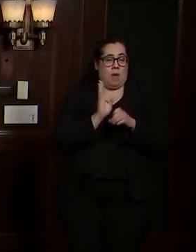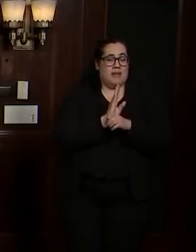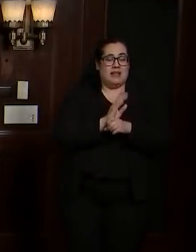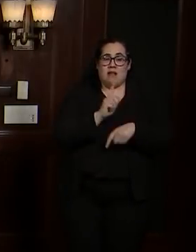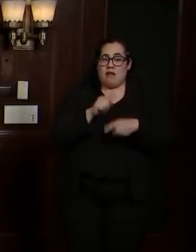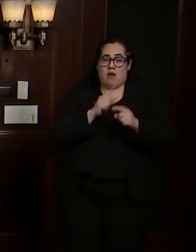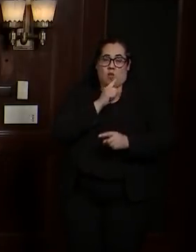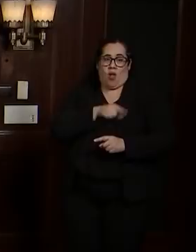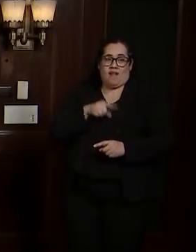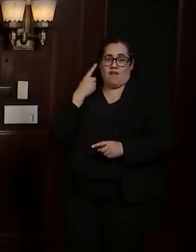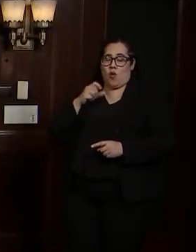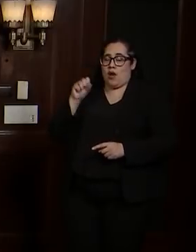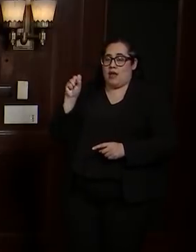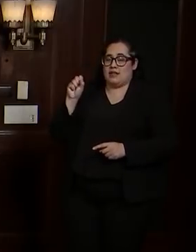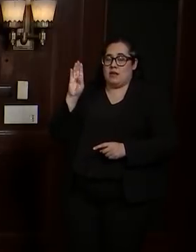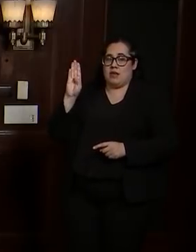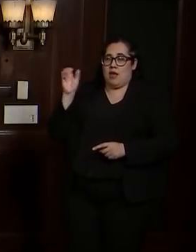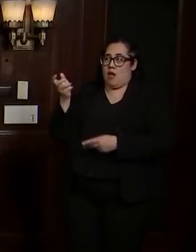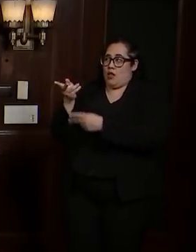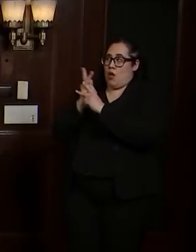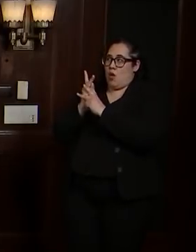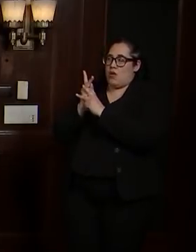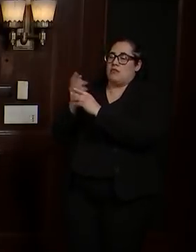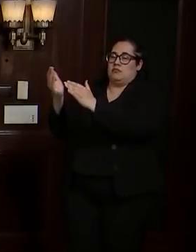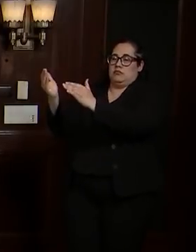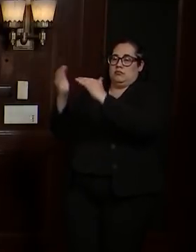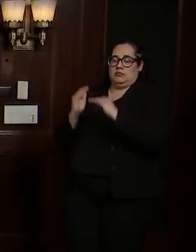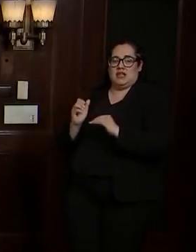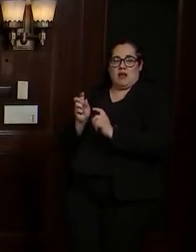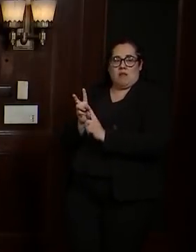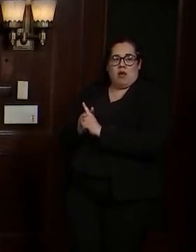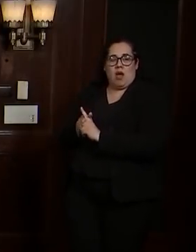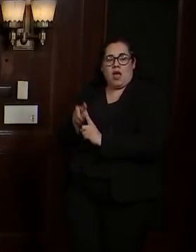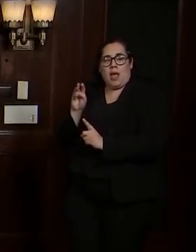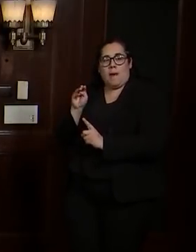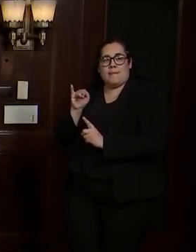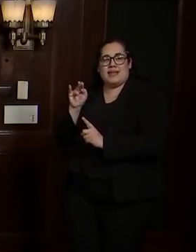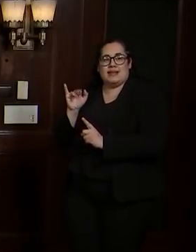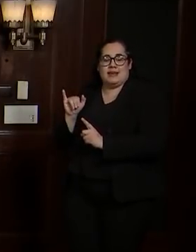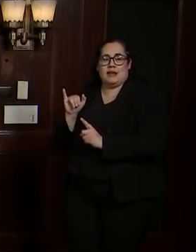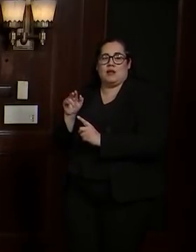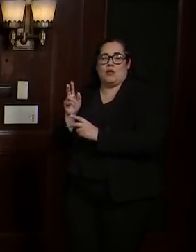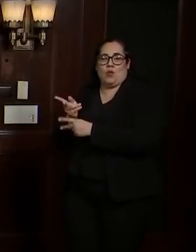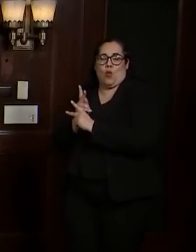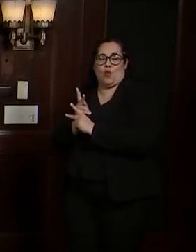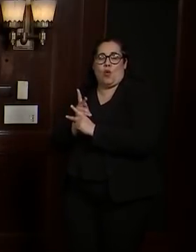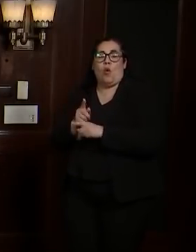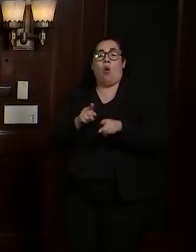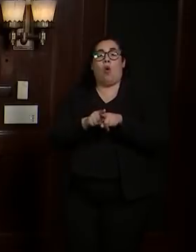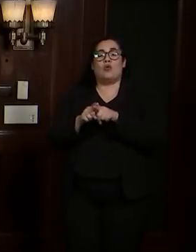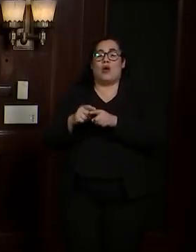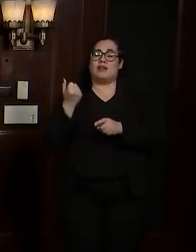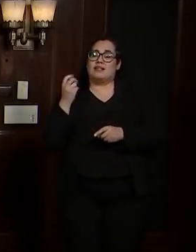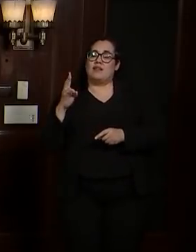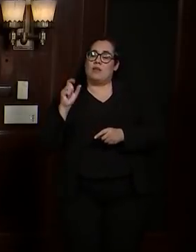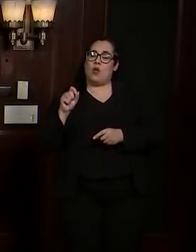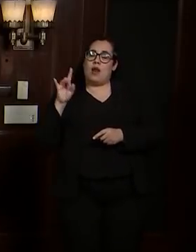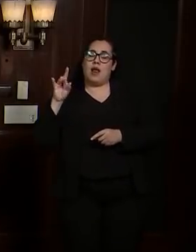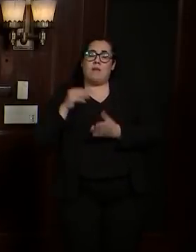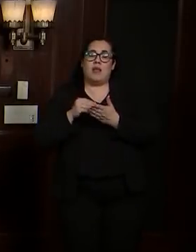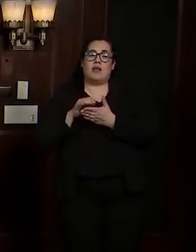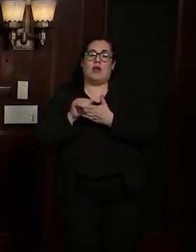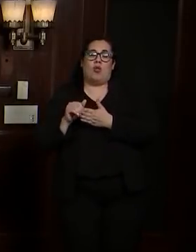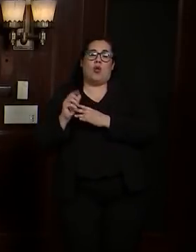para préstamos de la Administración de Pequeñas Empresas. Además de 17.8 millones de dólares